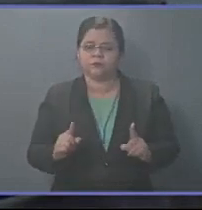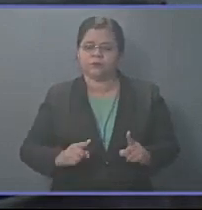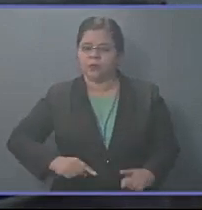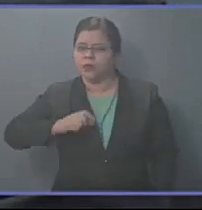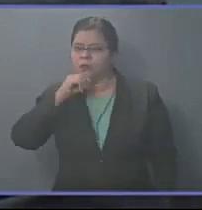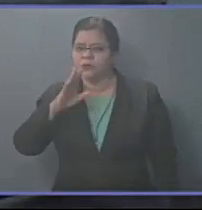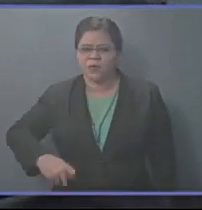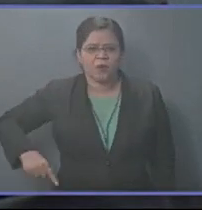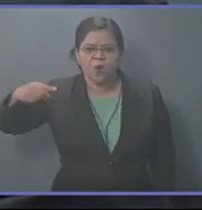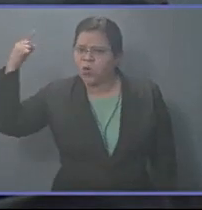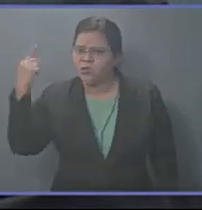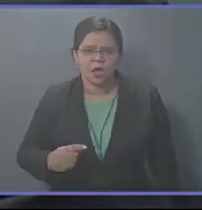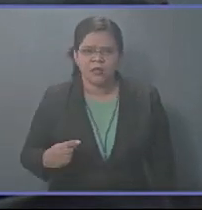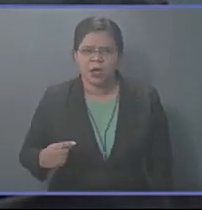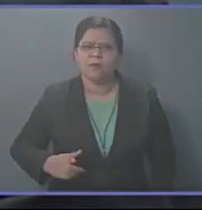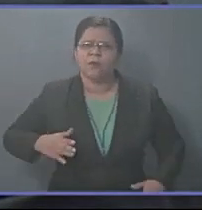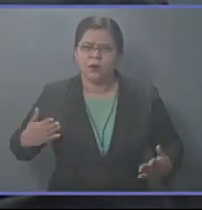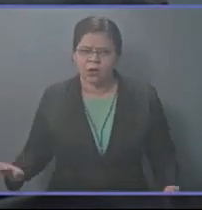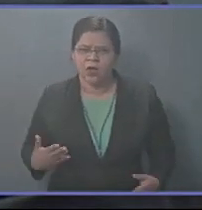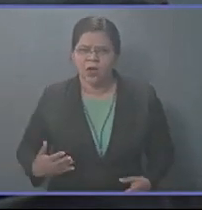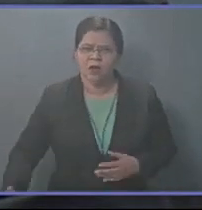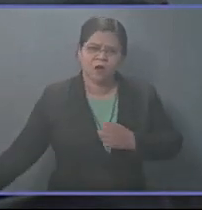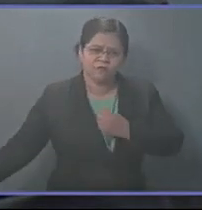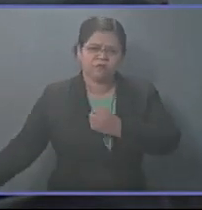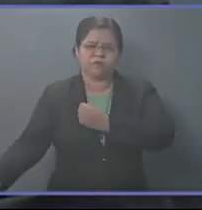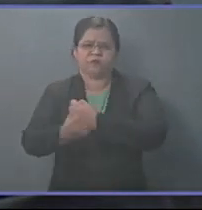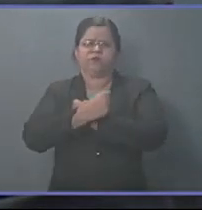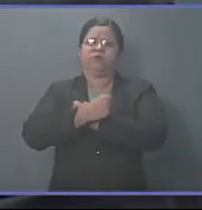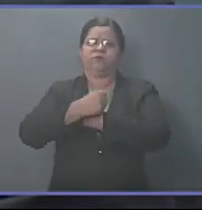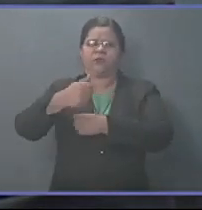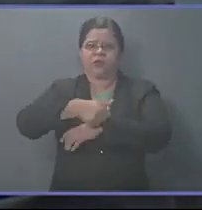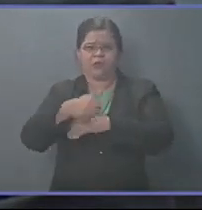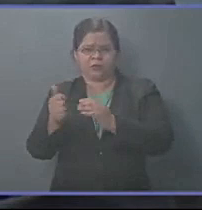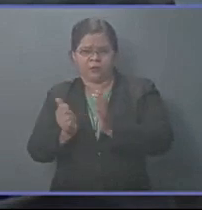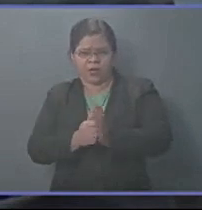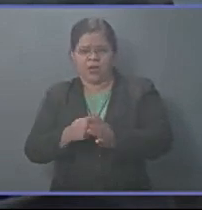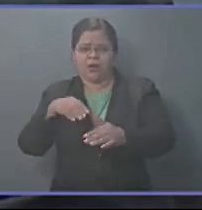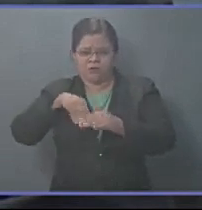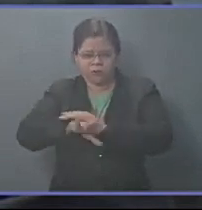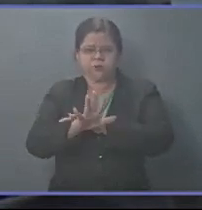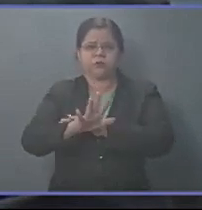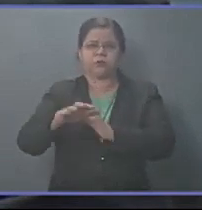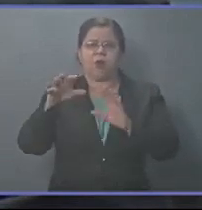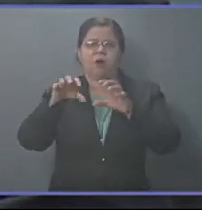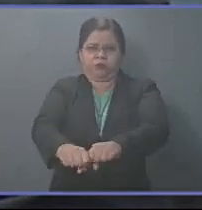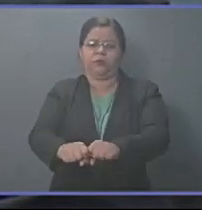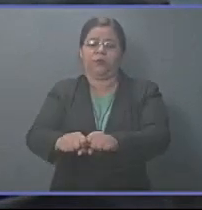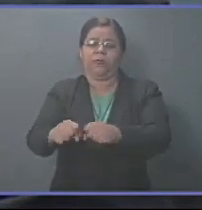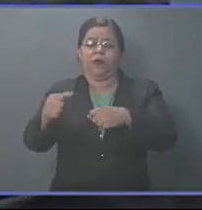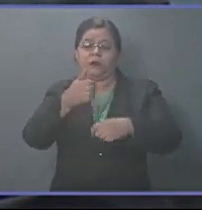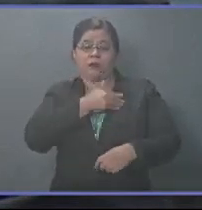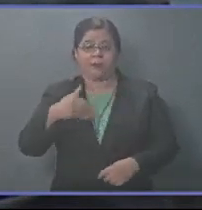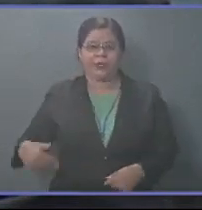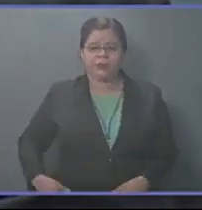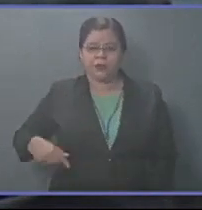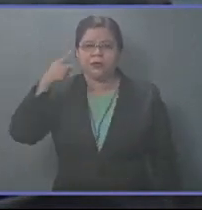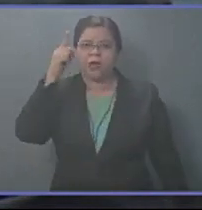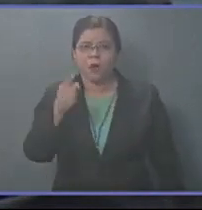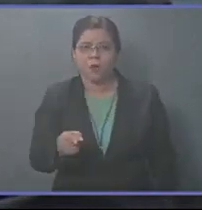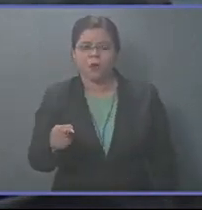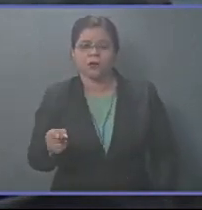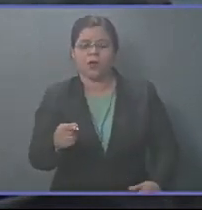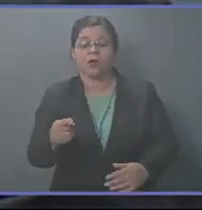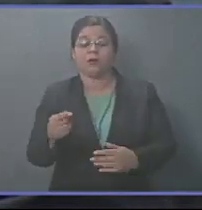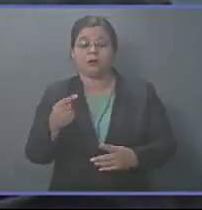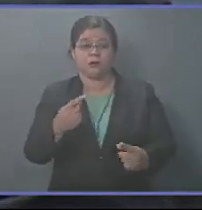condena ante la irrupción y toma militarizada de sus instalaciones por instrucciones del presidente de la república y comandante